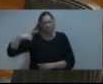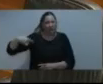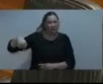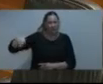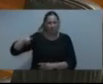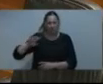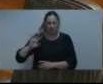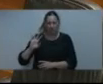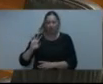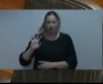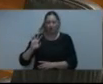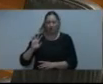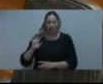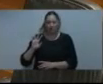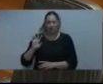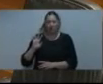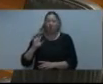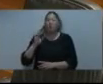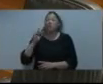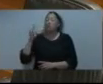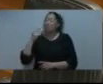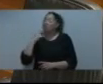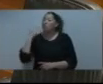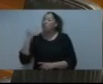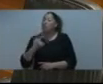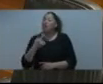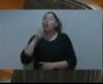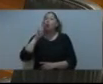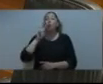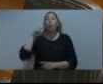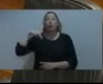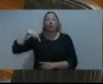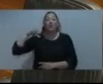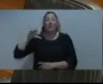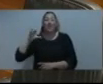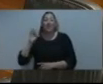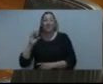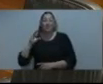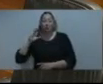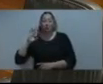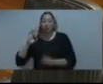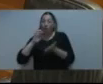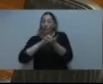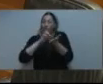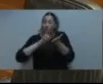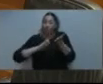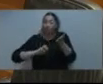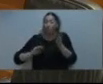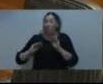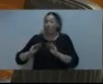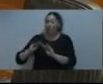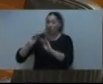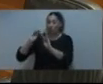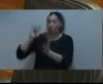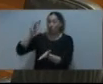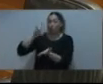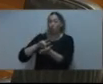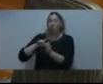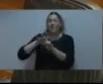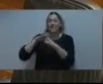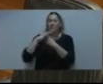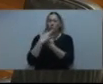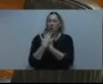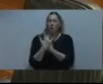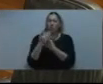sino que lo ha señalado la UNESCO en su informe sobre la situación del